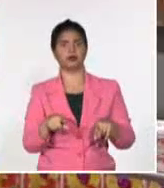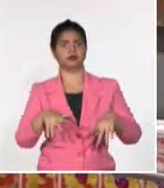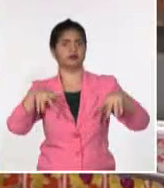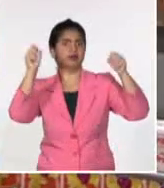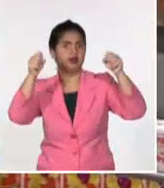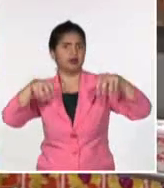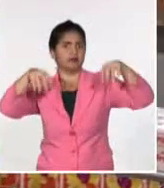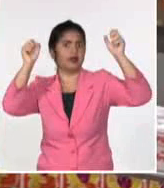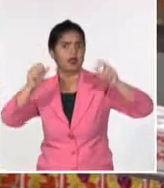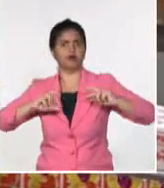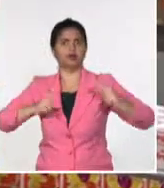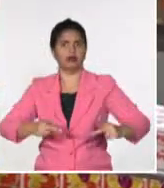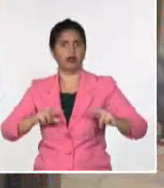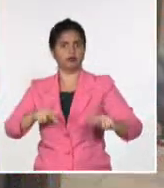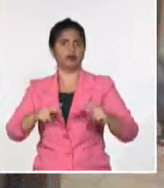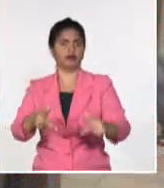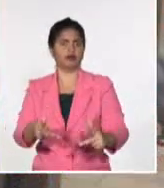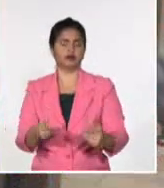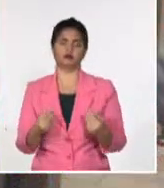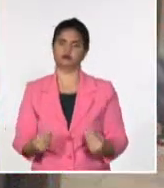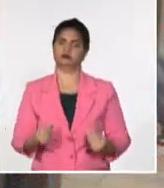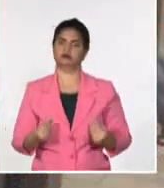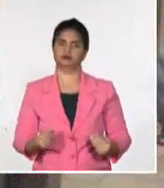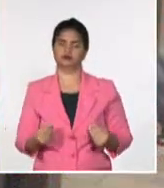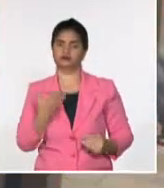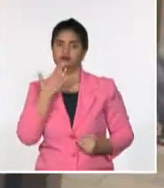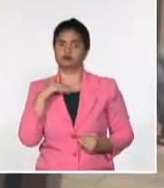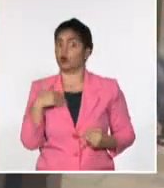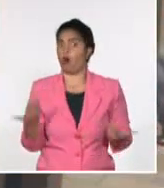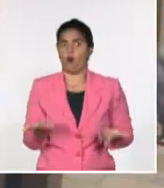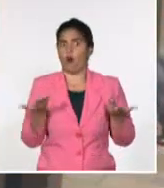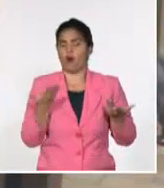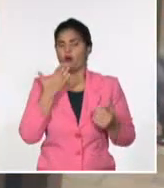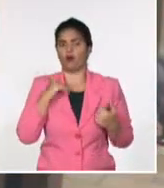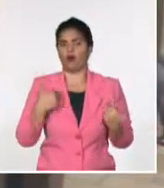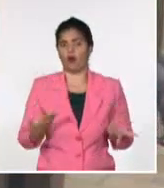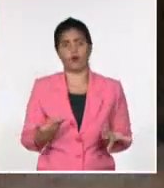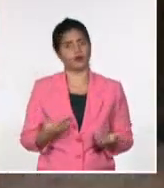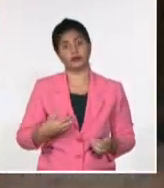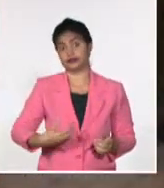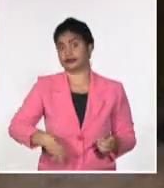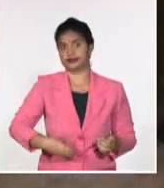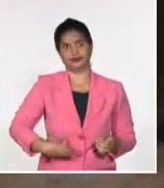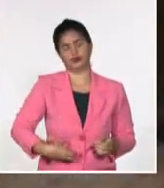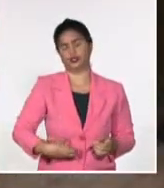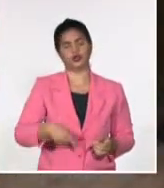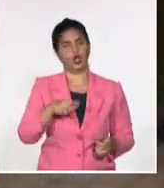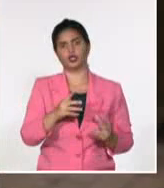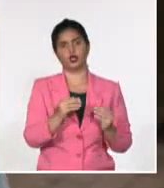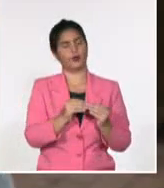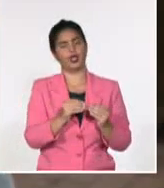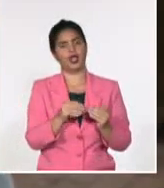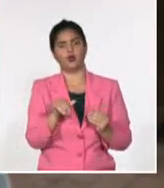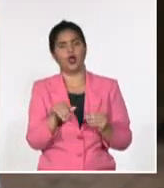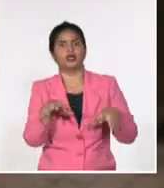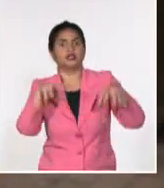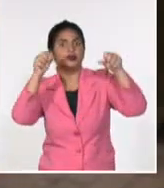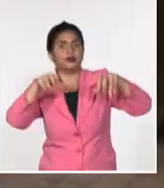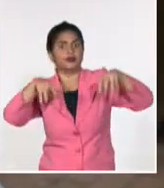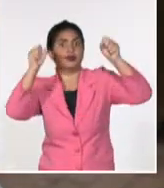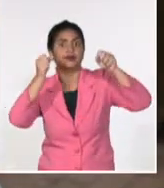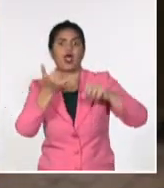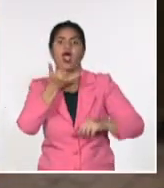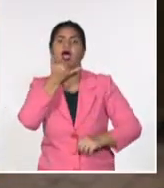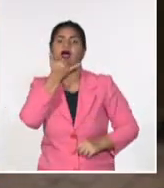trata de que sea lo menos posible. Más es que esta tecnología no permite interrupciones pequeñas. Nos afecta